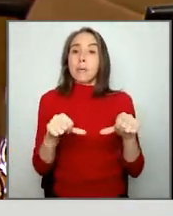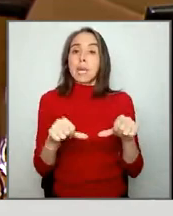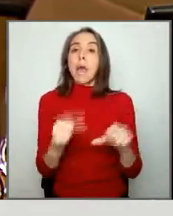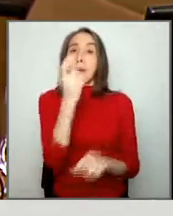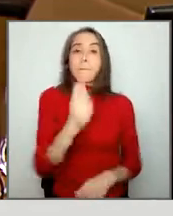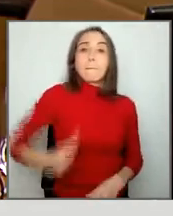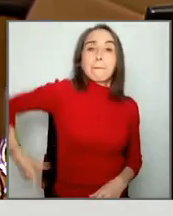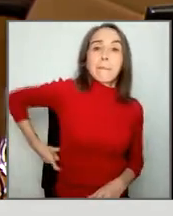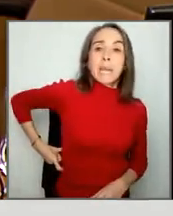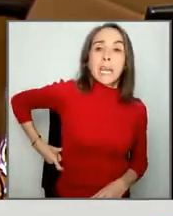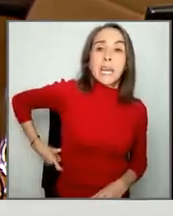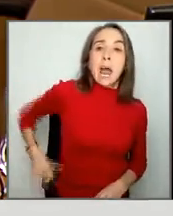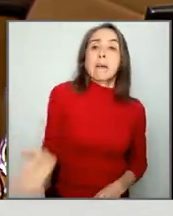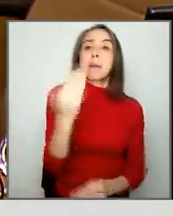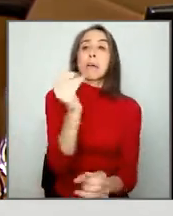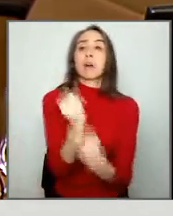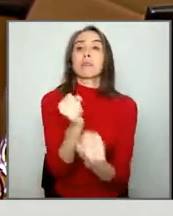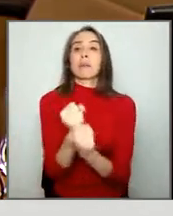presidente